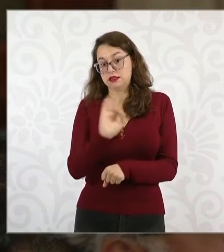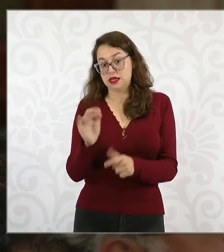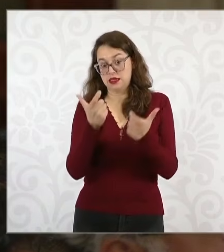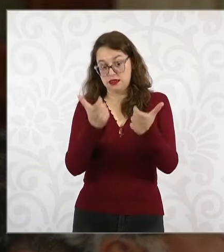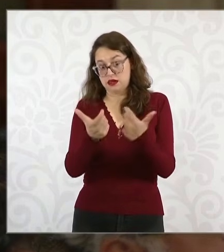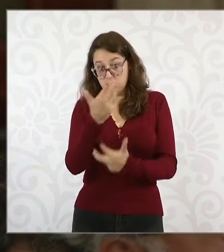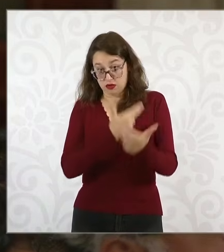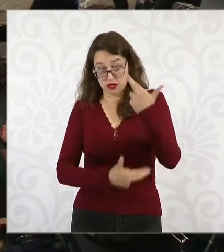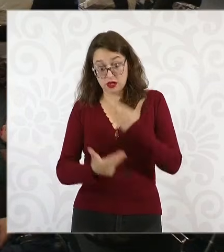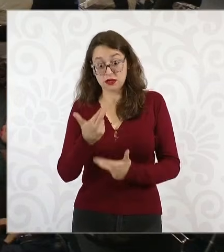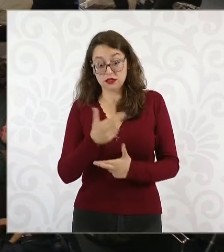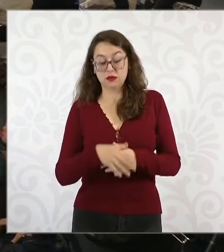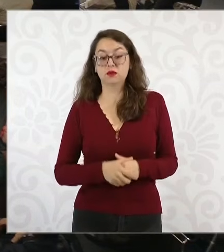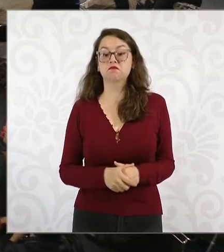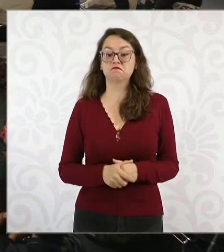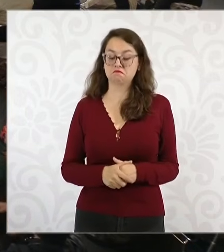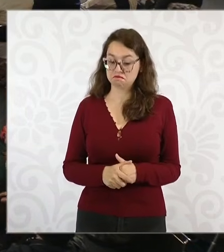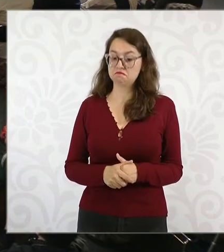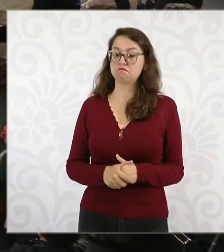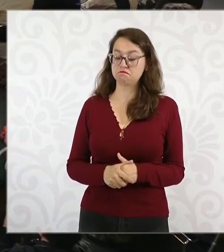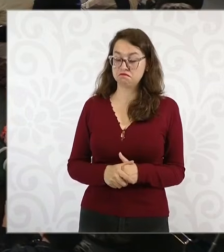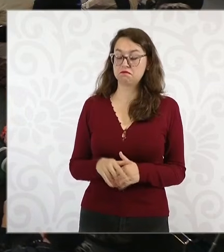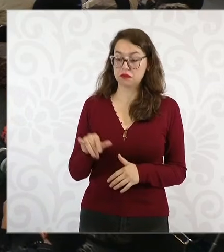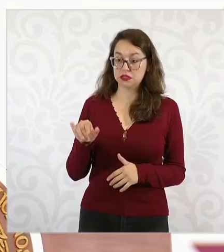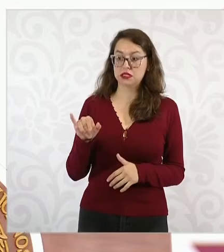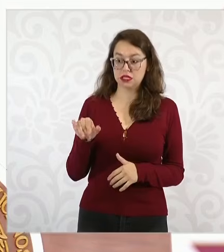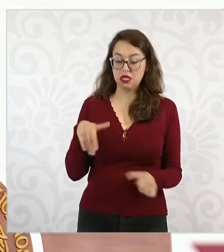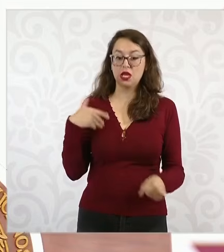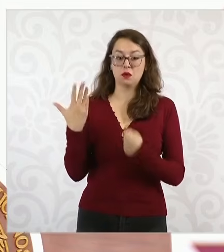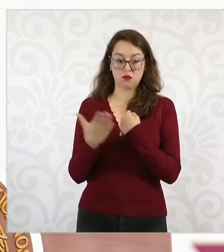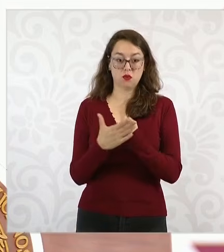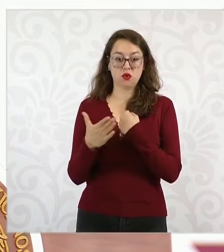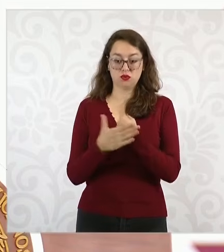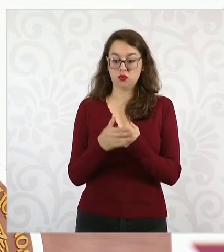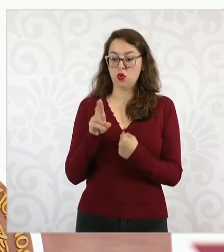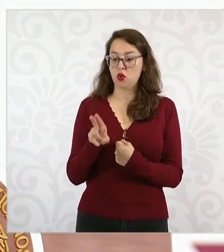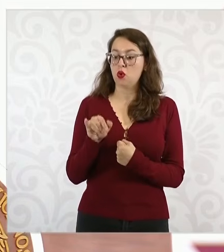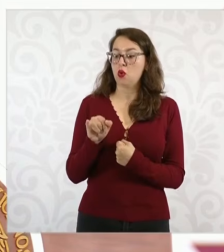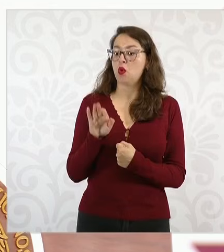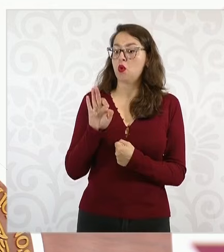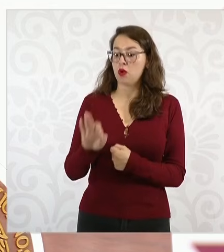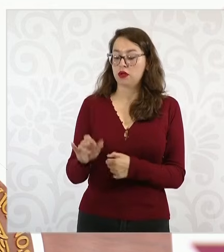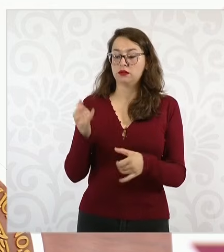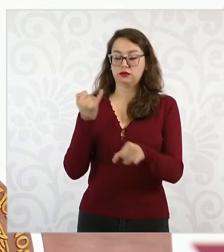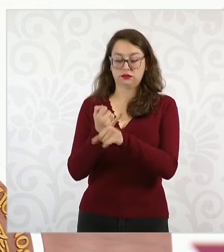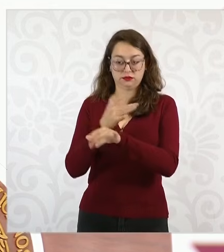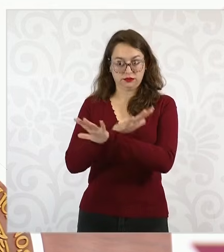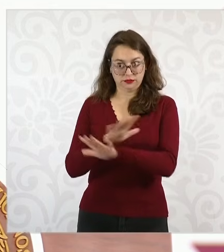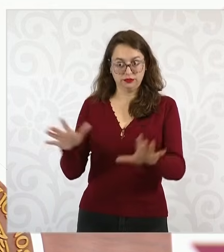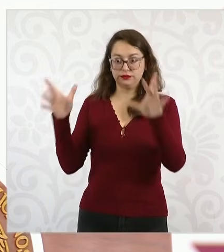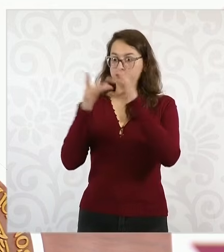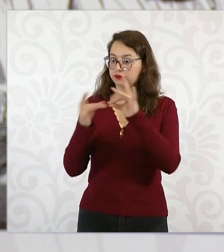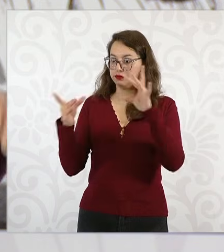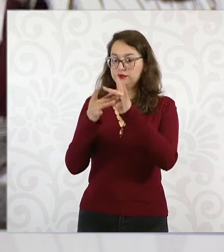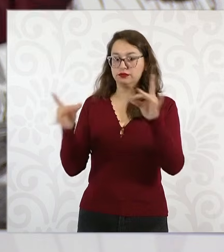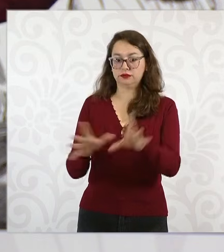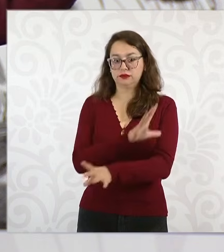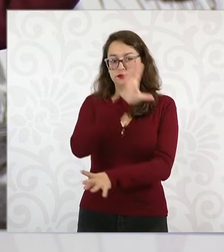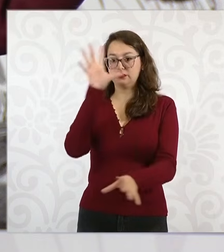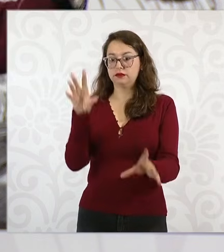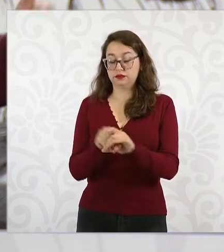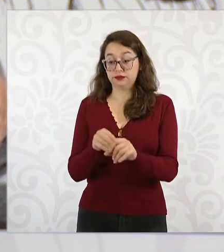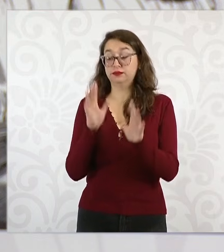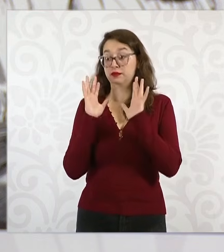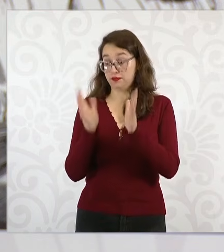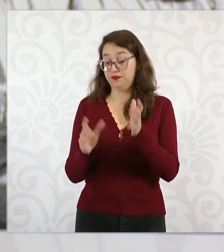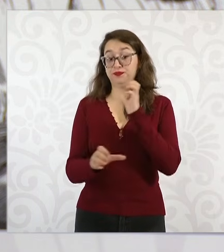públicos, Presidenta. Abona mucho, y vamos a traer a la UIF para que pueda platicar tanto de la recuperación de bienes en